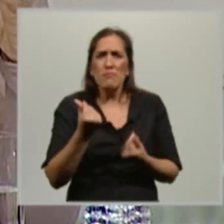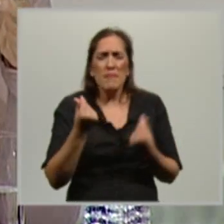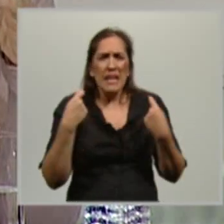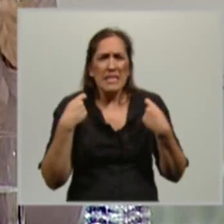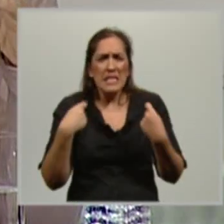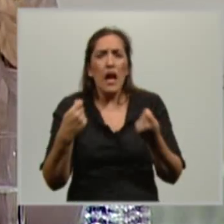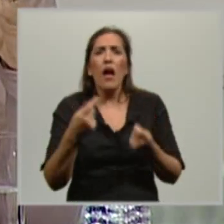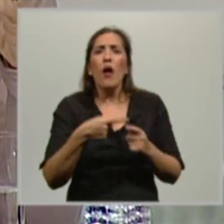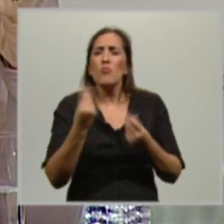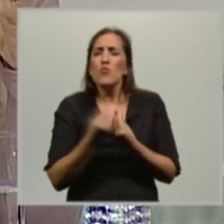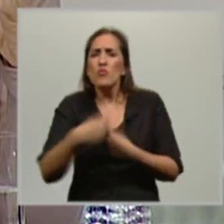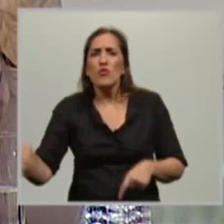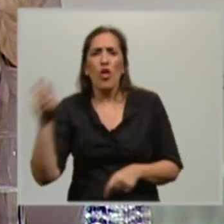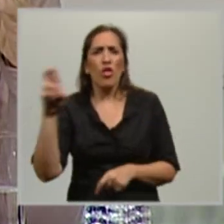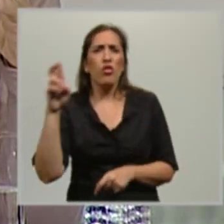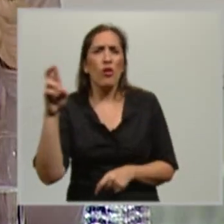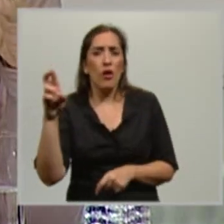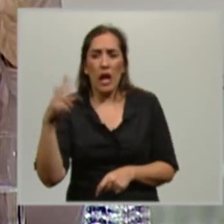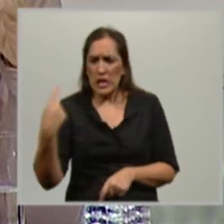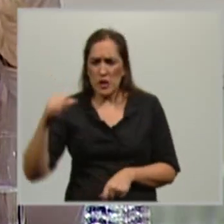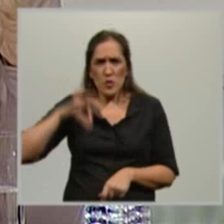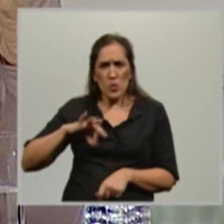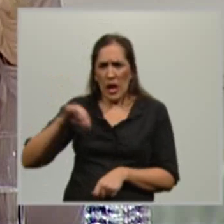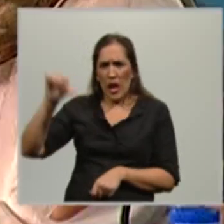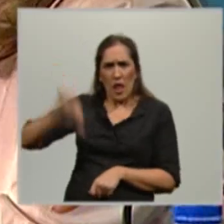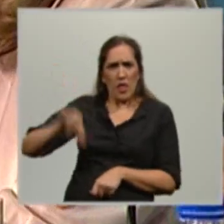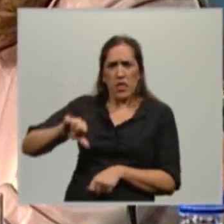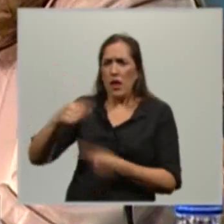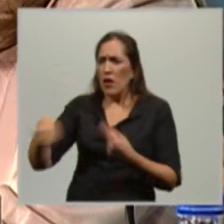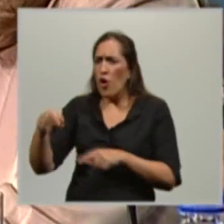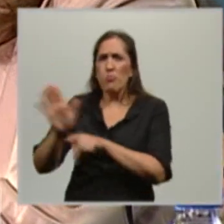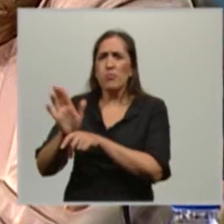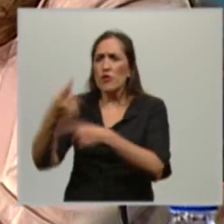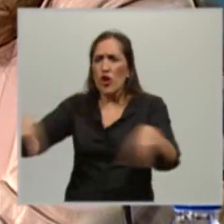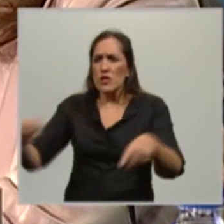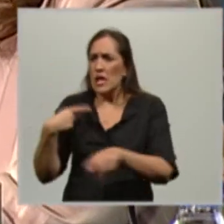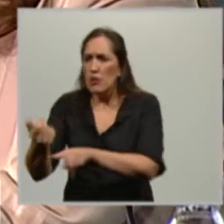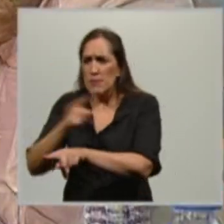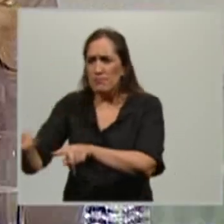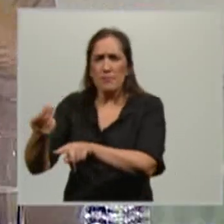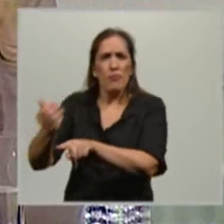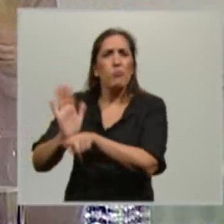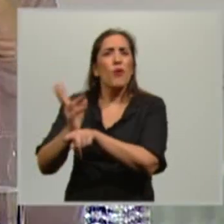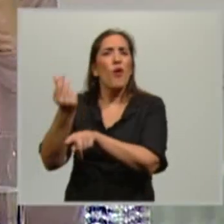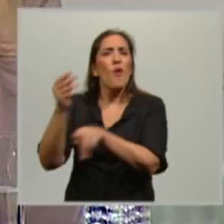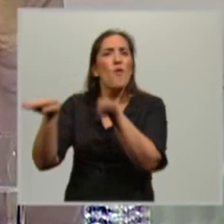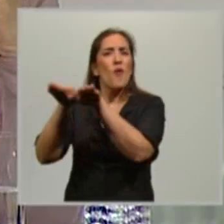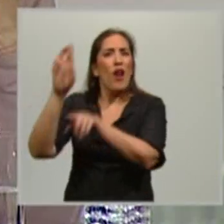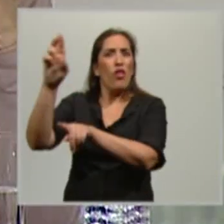estaban dolarizadas y sus sueldos no estaban dolarizados. Al contrario, habían